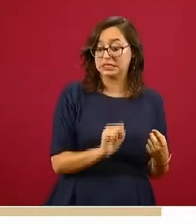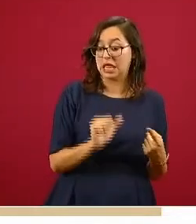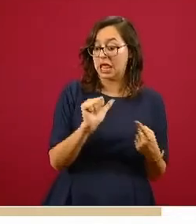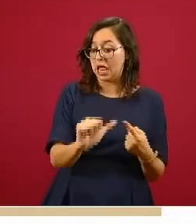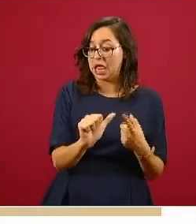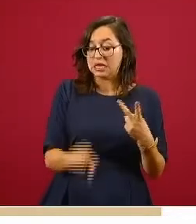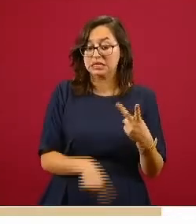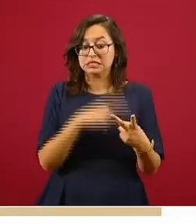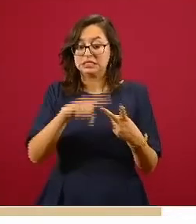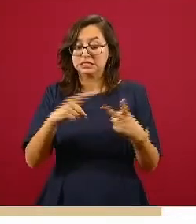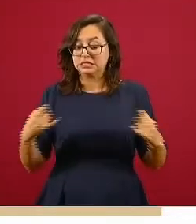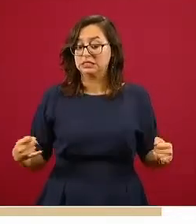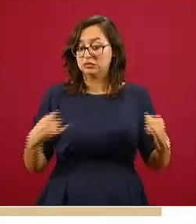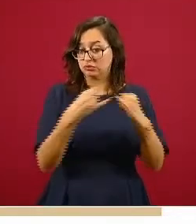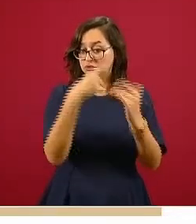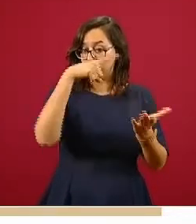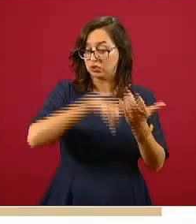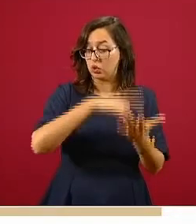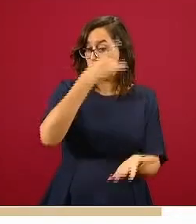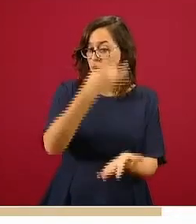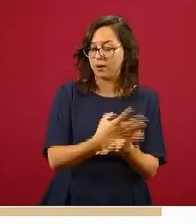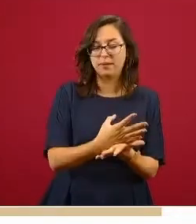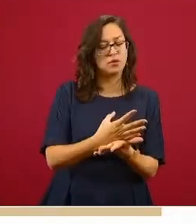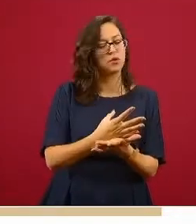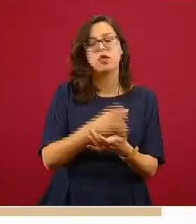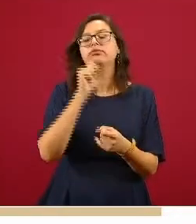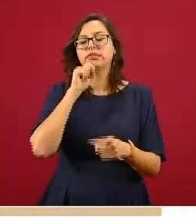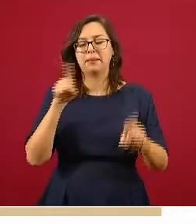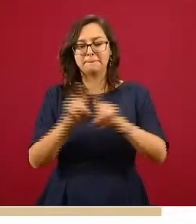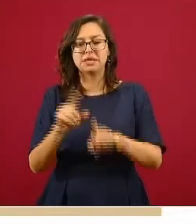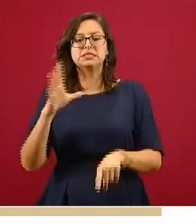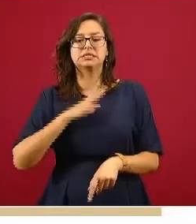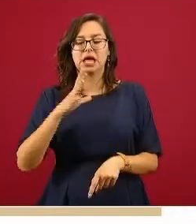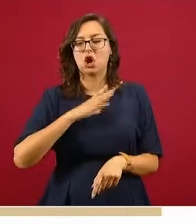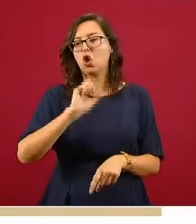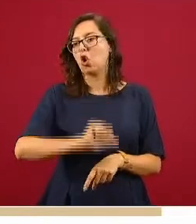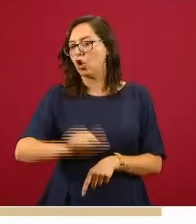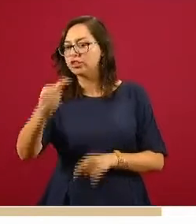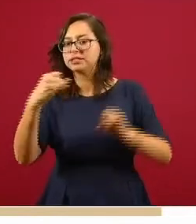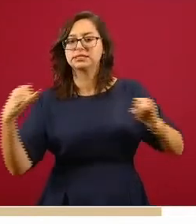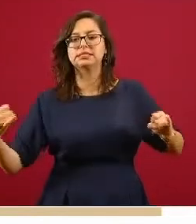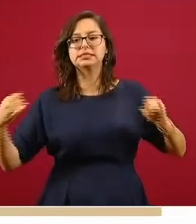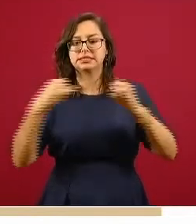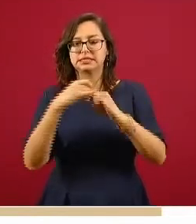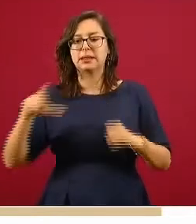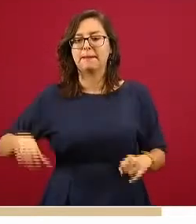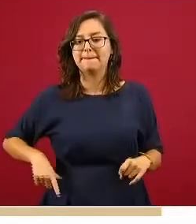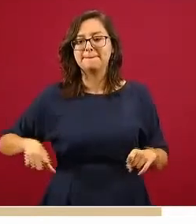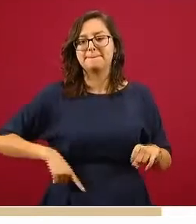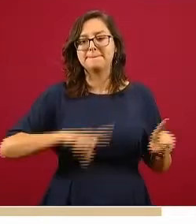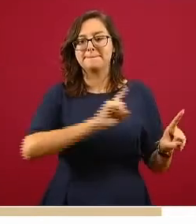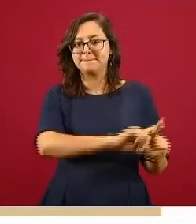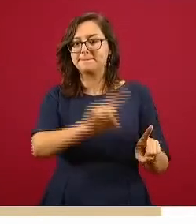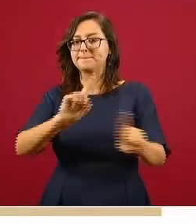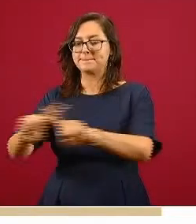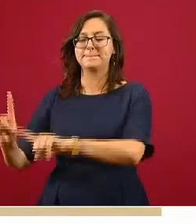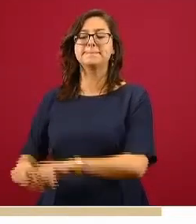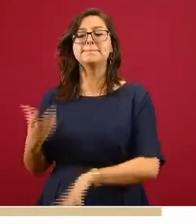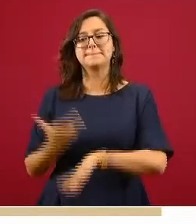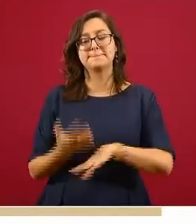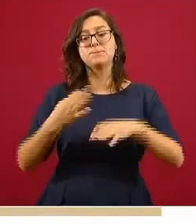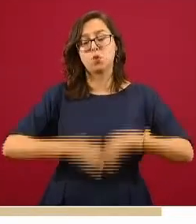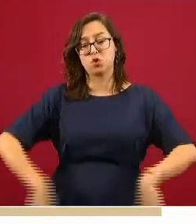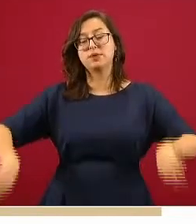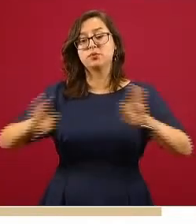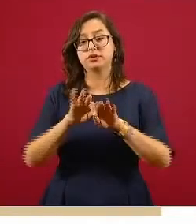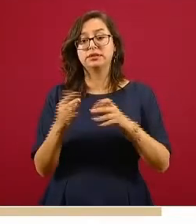Salud o las instituciones del sector, están también otras dependencias del gobierno que son relevantes para la